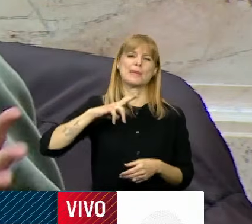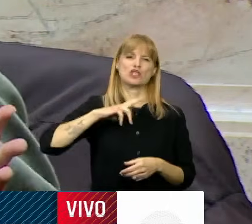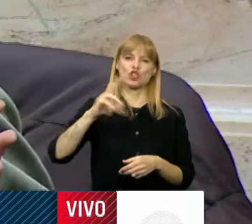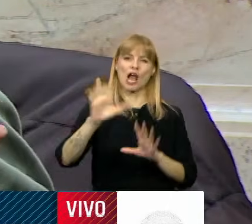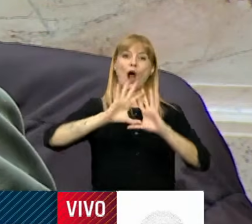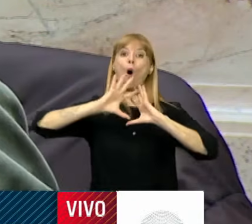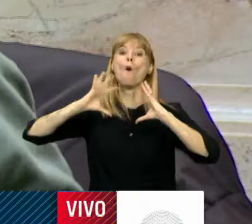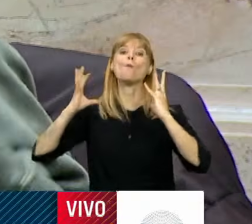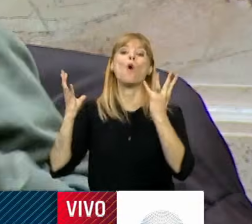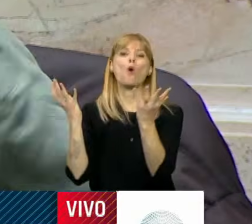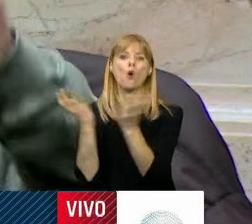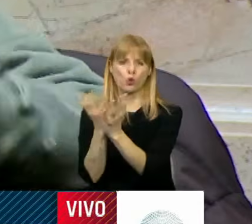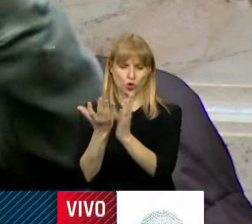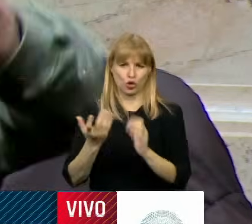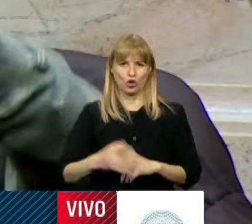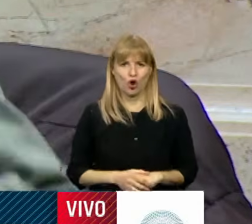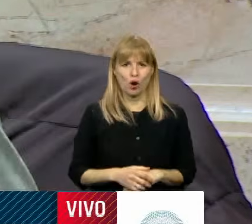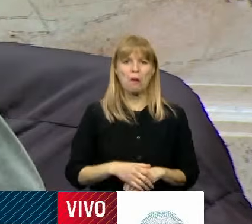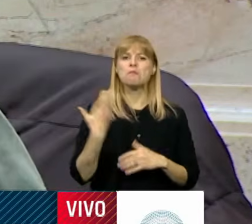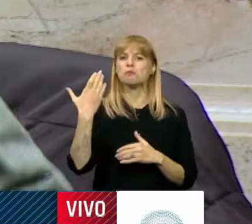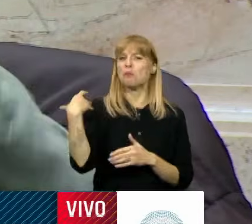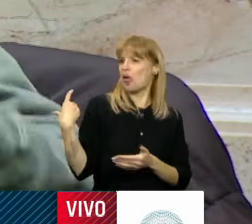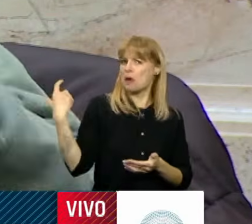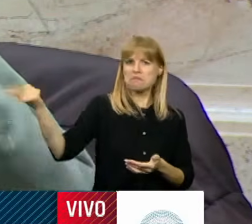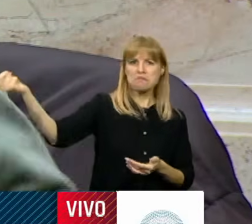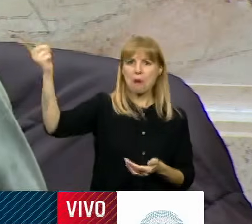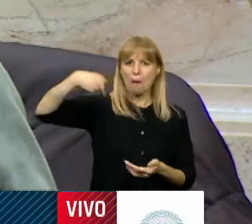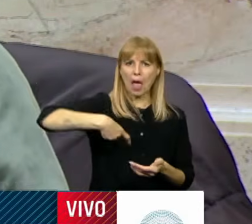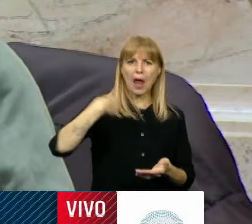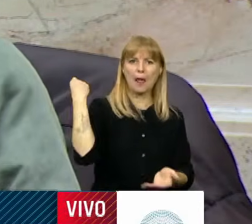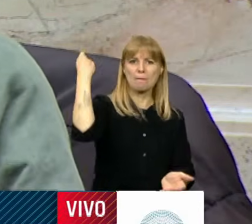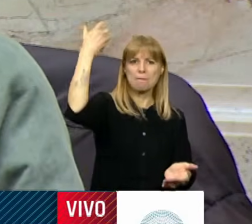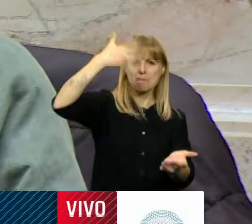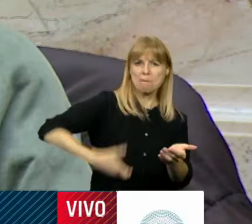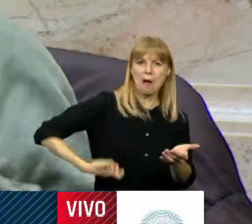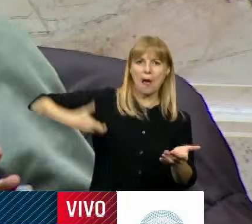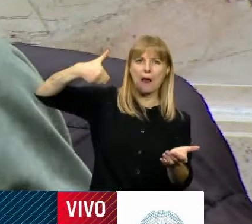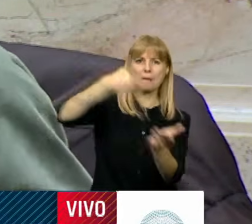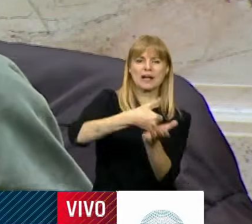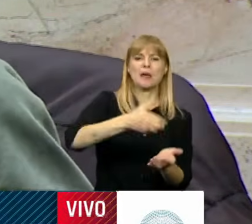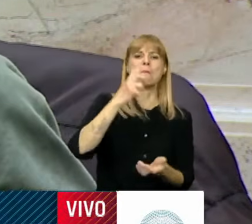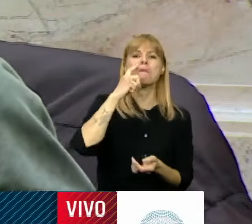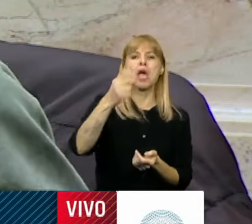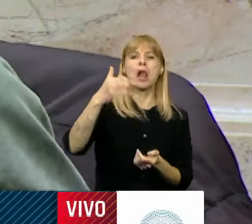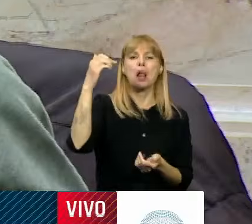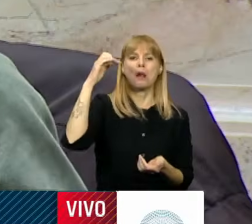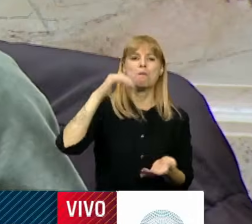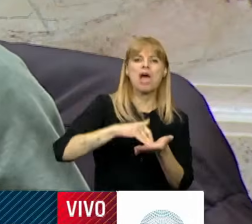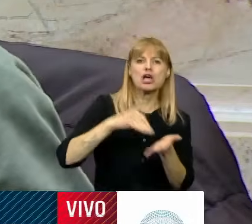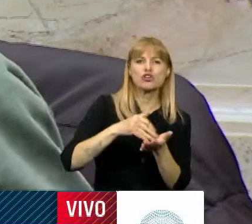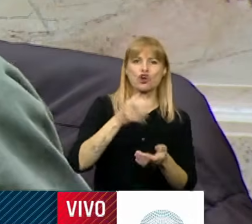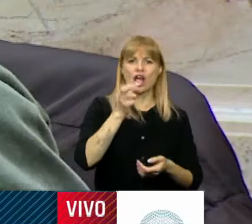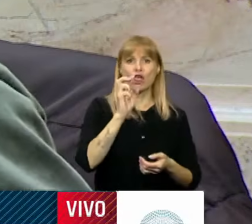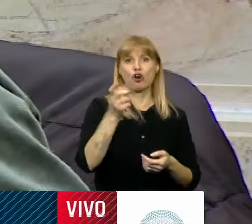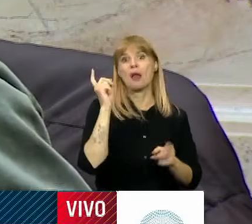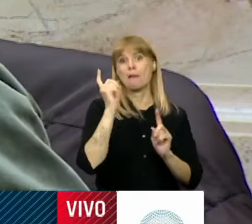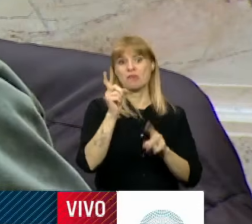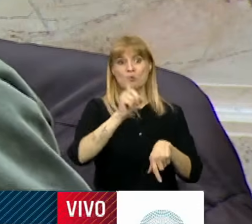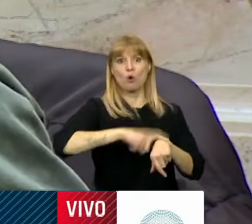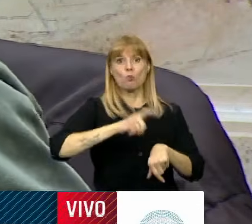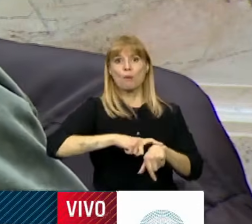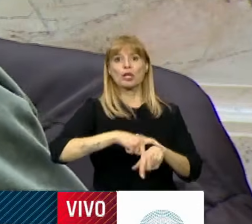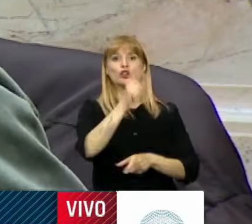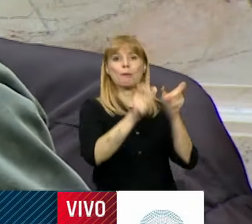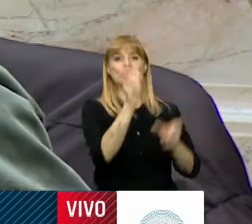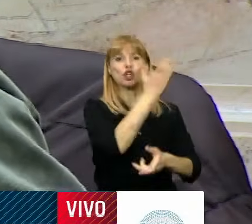del mundo. Aquellos que puedan venir a invertir $1.000 millones, presidente. Mientras mandan a las familias, a las personas con